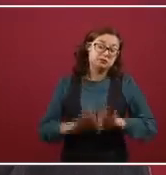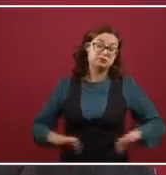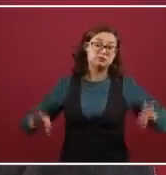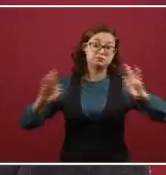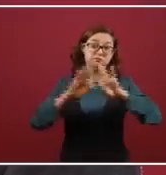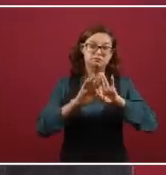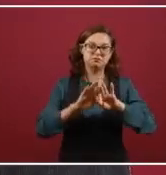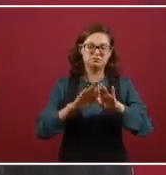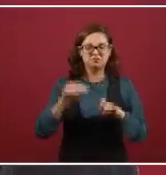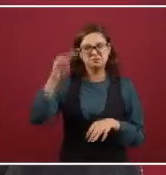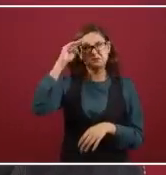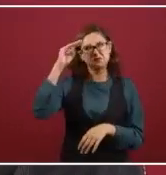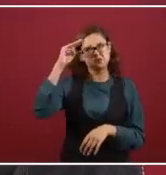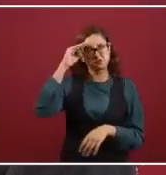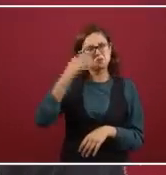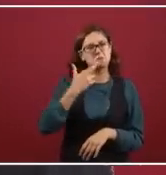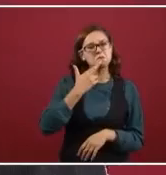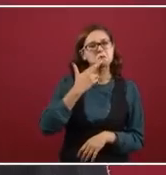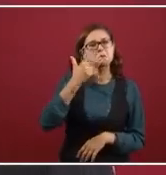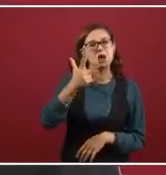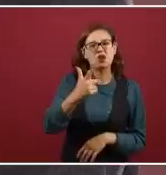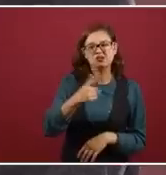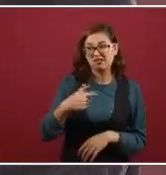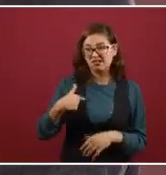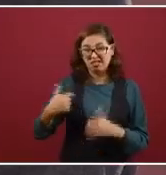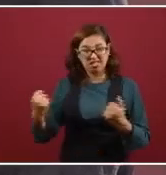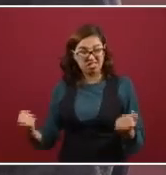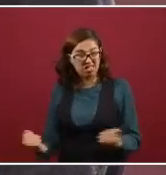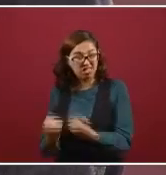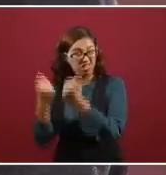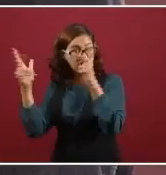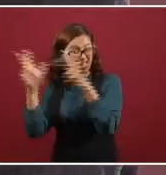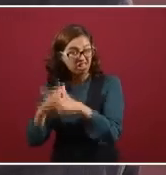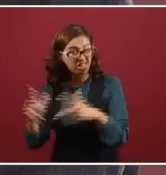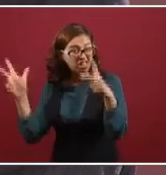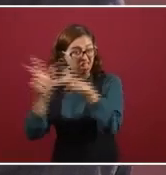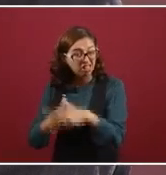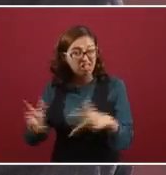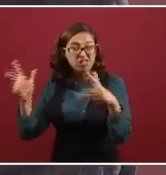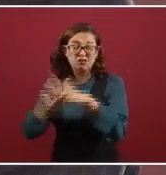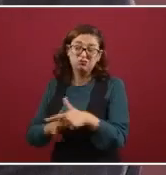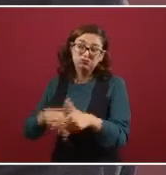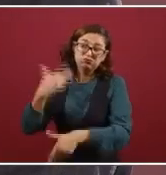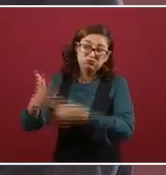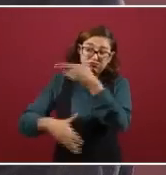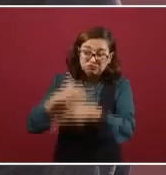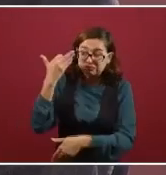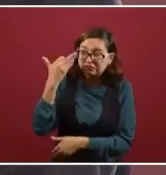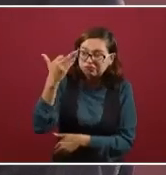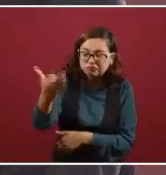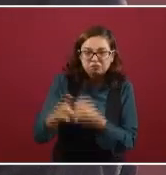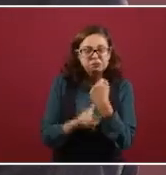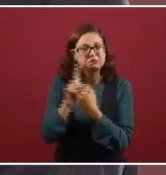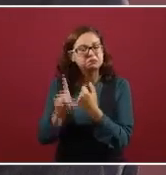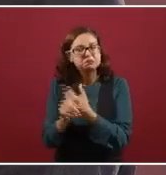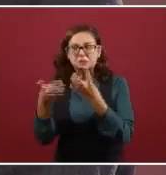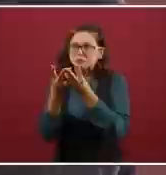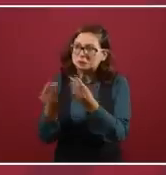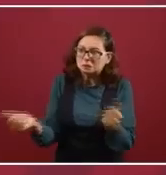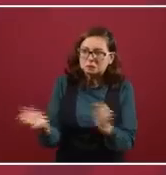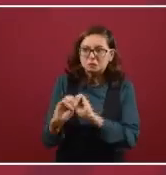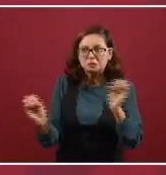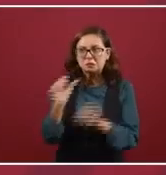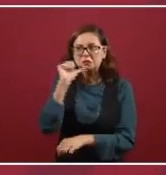que si nos vamos a pasar la vida peleándonos y no resolvemos los problemas de los